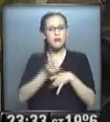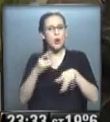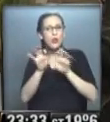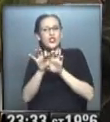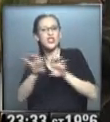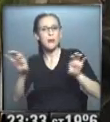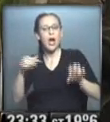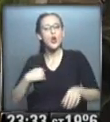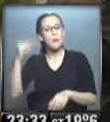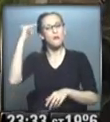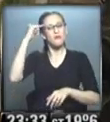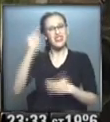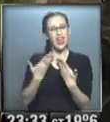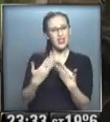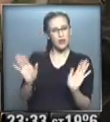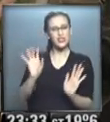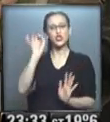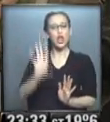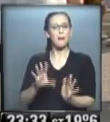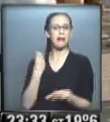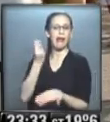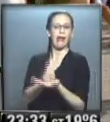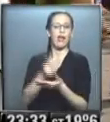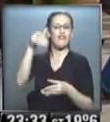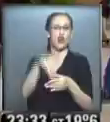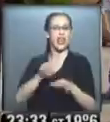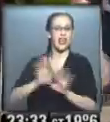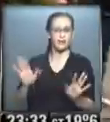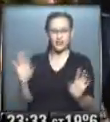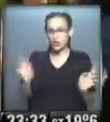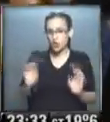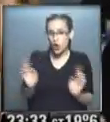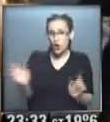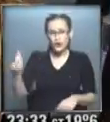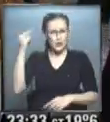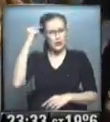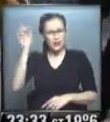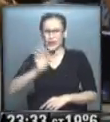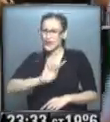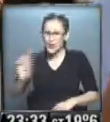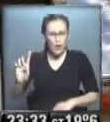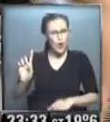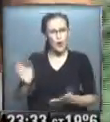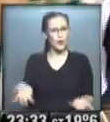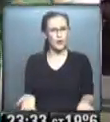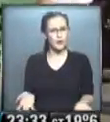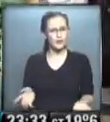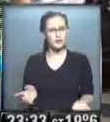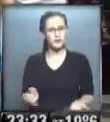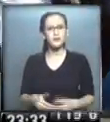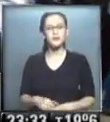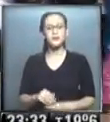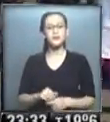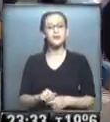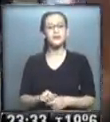que democracia es solamente democracia representativa. Y yo creo que no lo es. Y creo que el poder entregar realmente bienes